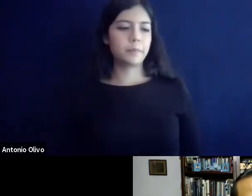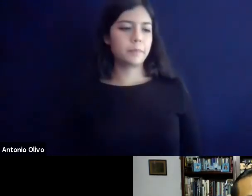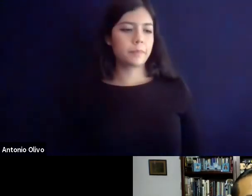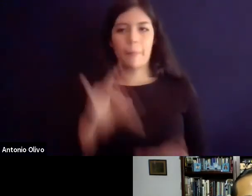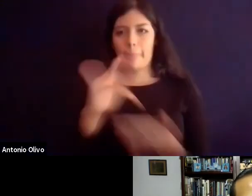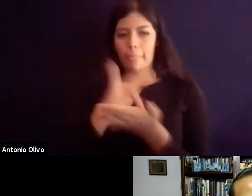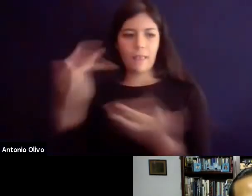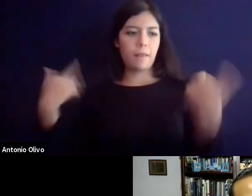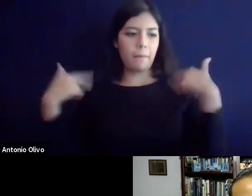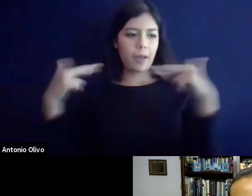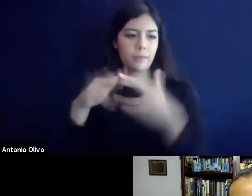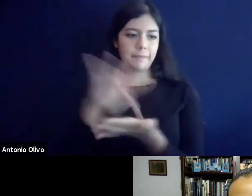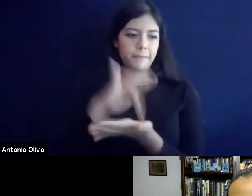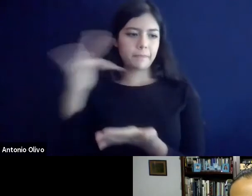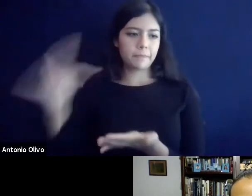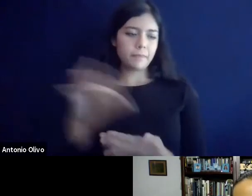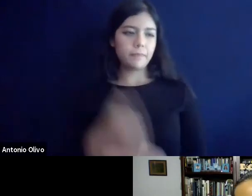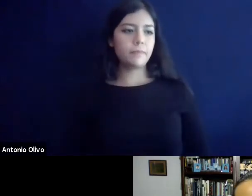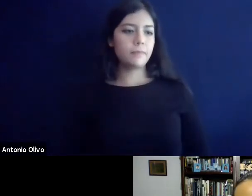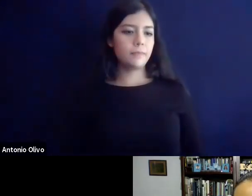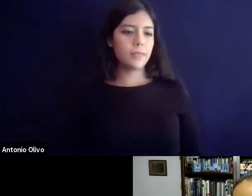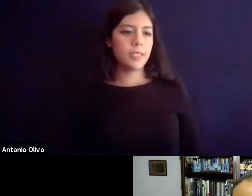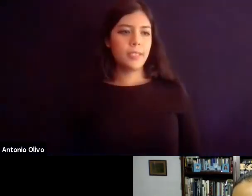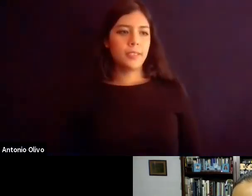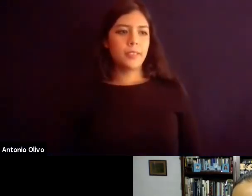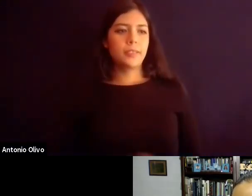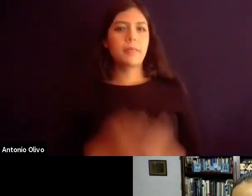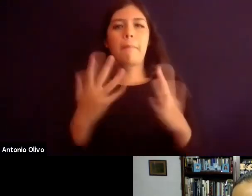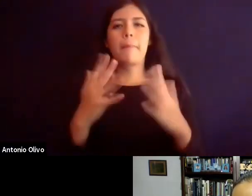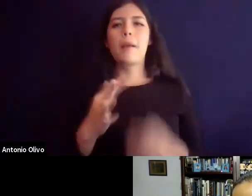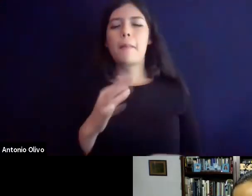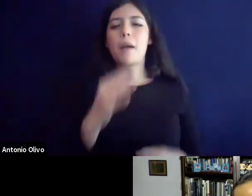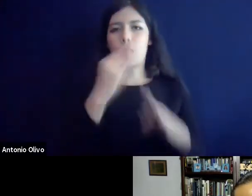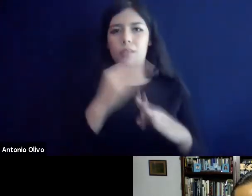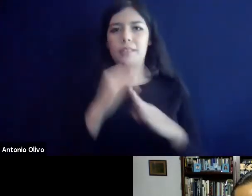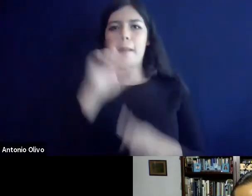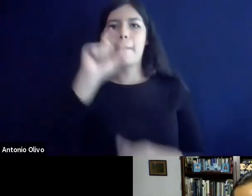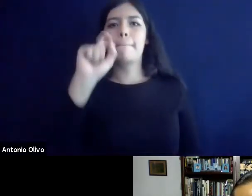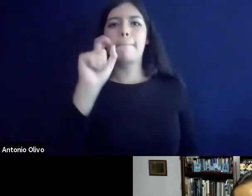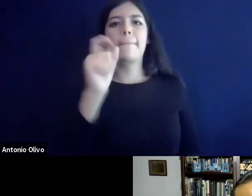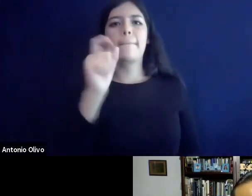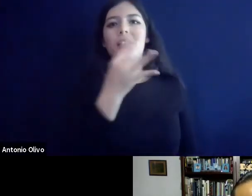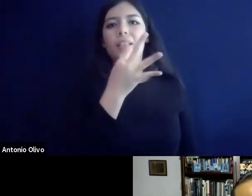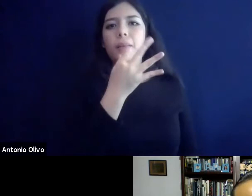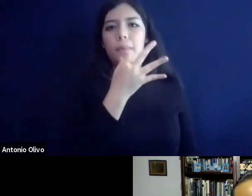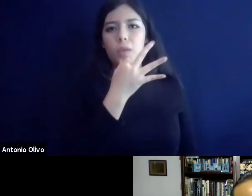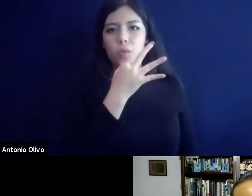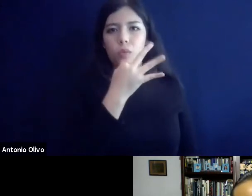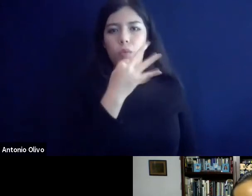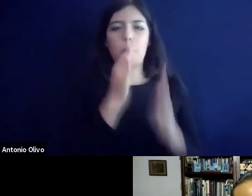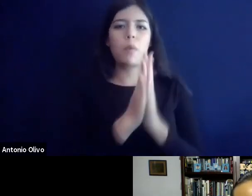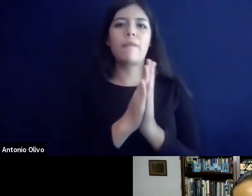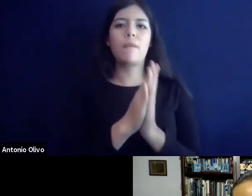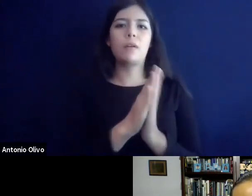Antonio. Muy bien, bueno, nos quedan más o menos 20 minutos de sesión. Entonces, ahora sí abrimos los micrófonos